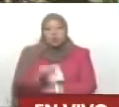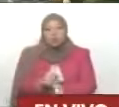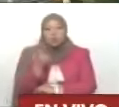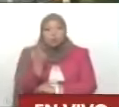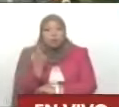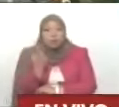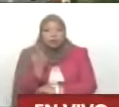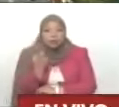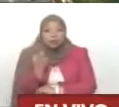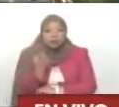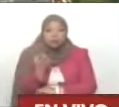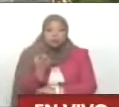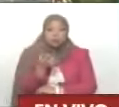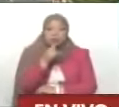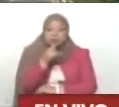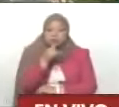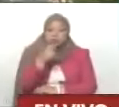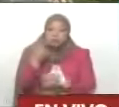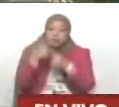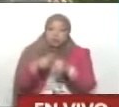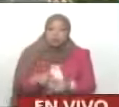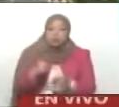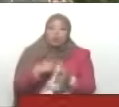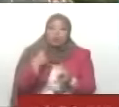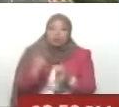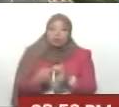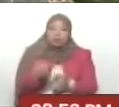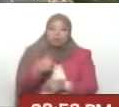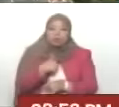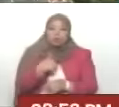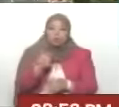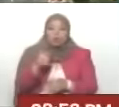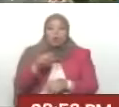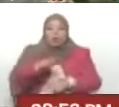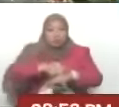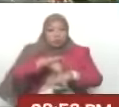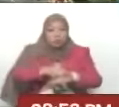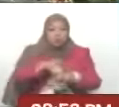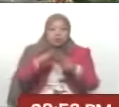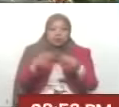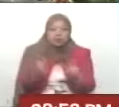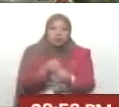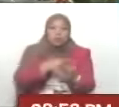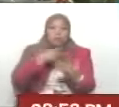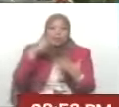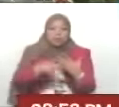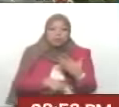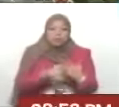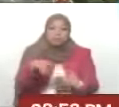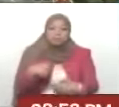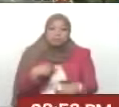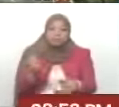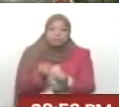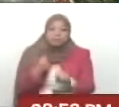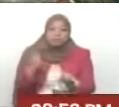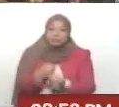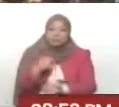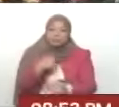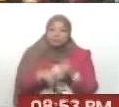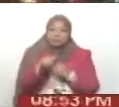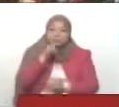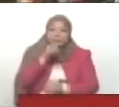muy poco me dijeron a mí que era lo que falta. Entonces, bueno, yo le digo esto a usted, para el proyecto está en Hidrocapitán, eso fue en